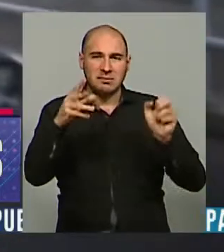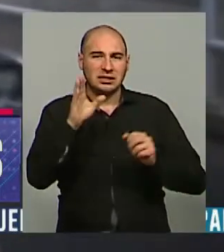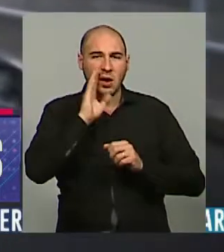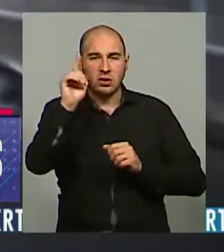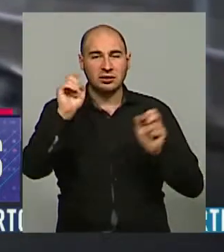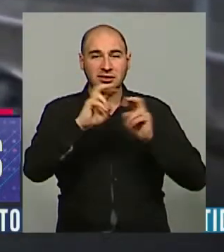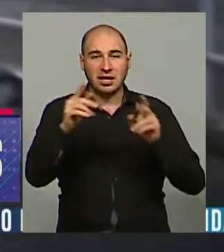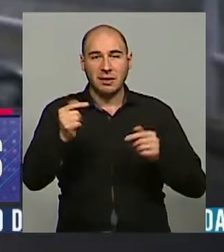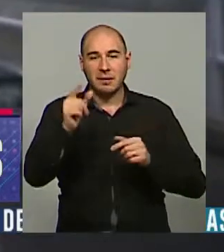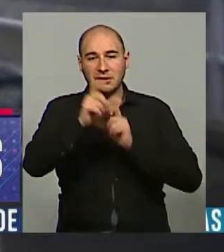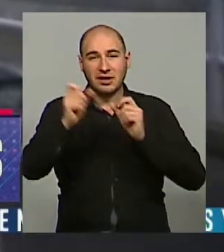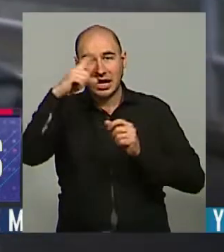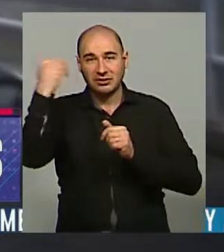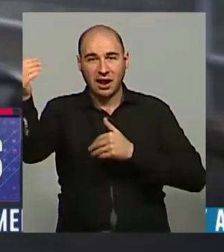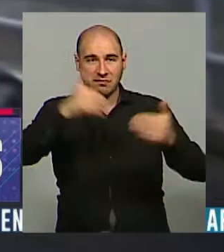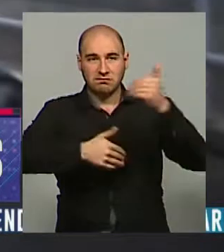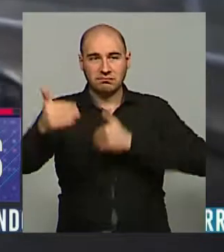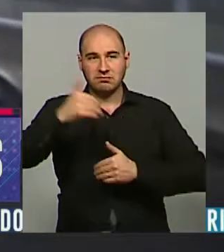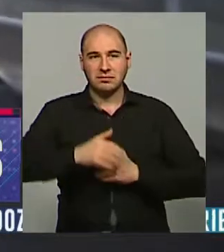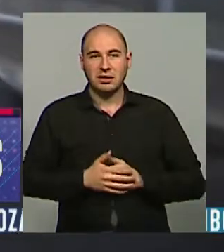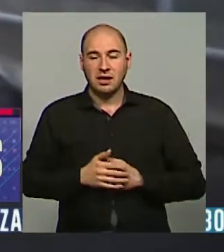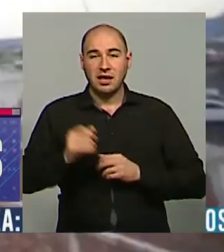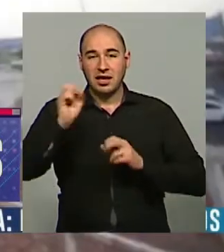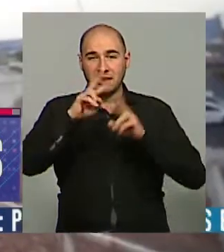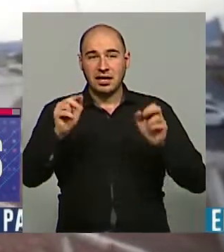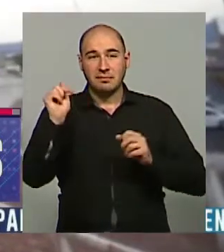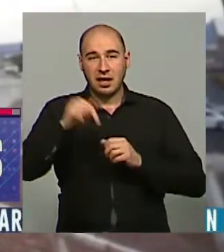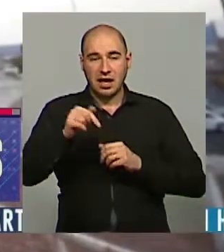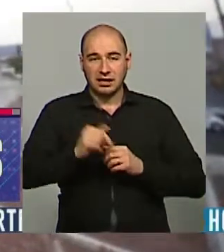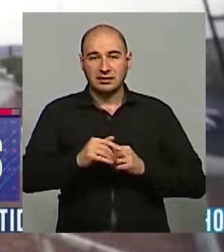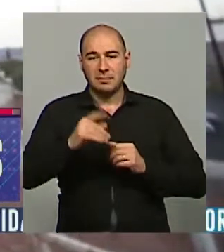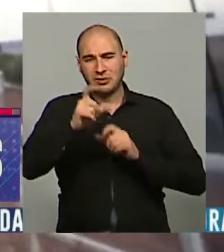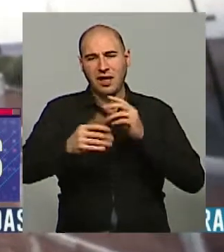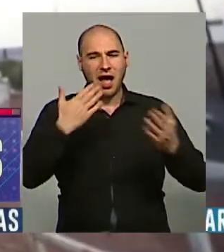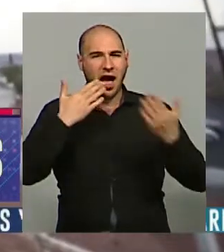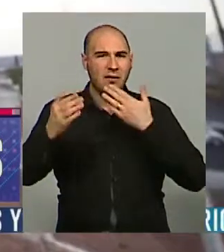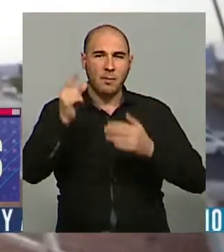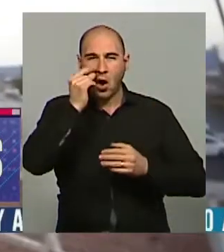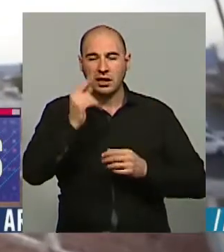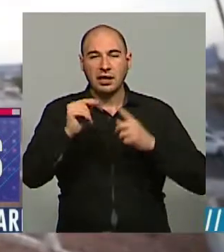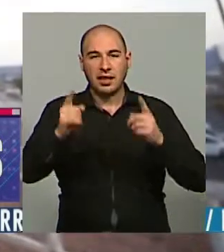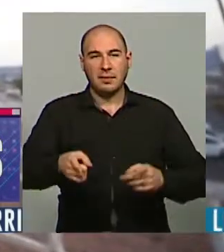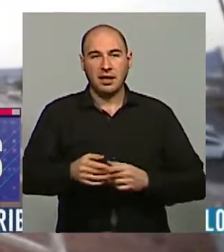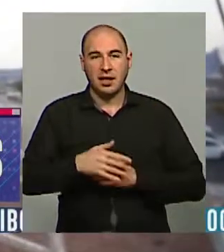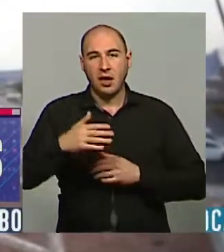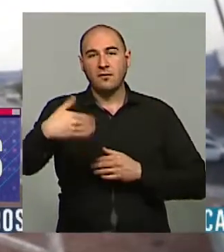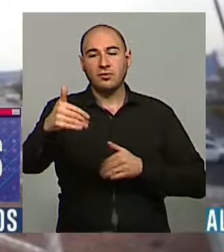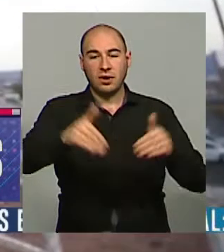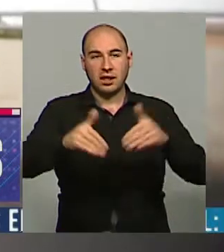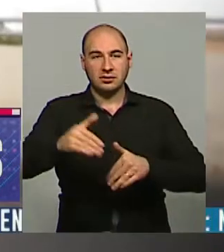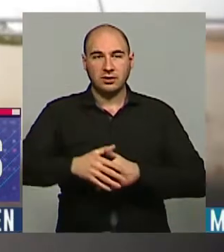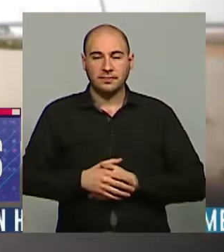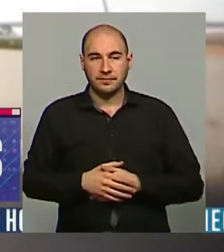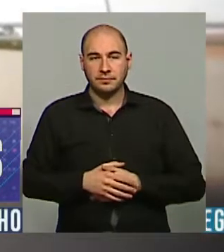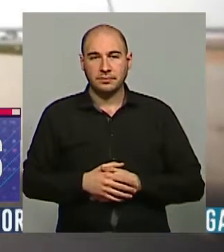es el tema de la inmigración. Y desde que ese tema ocupa la agenda, ¿no es cierto?, política, en el marco también de futuras elecciones,